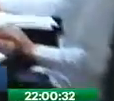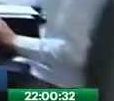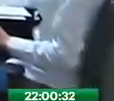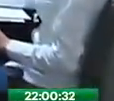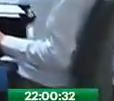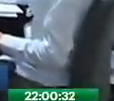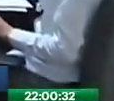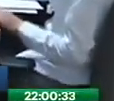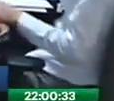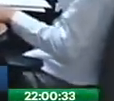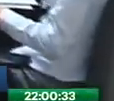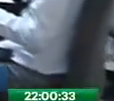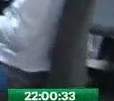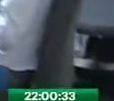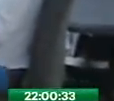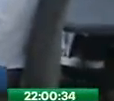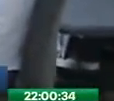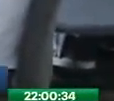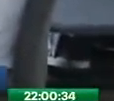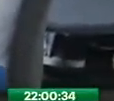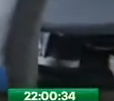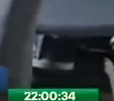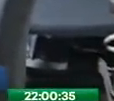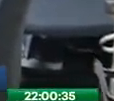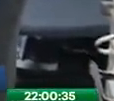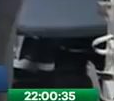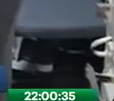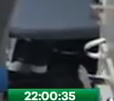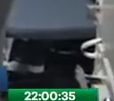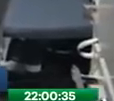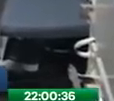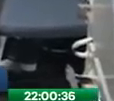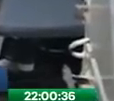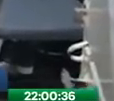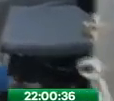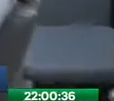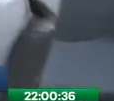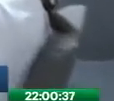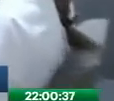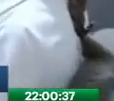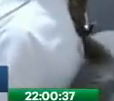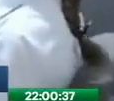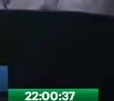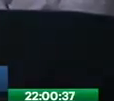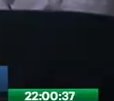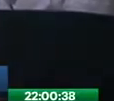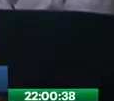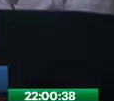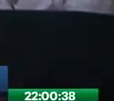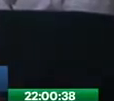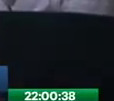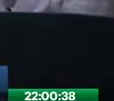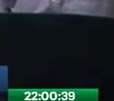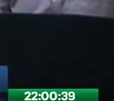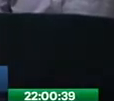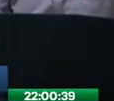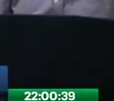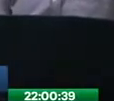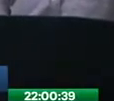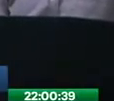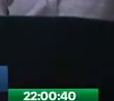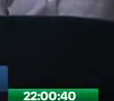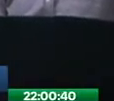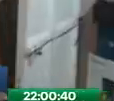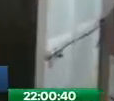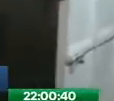Los alcaldes de varios municipios marcharán este jueves en Guayaquil para exigir una reunión con el presidente Lenín Moreno por retrasos en las asignaciones